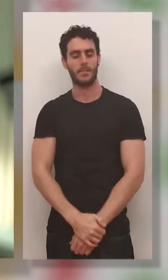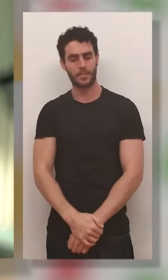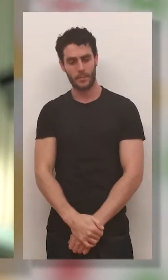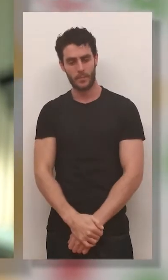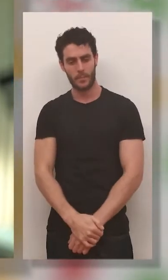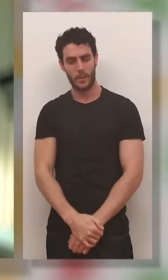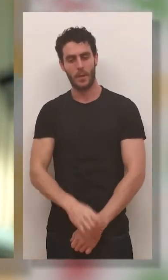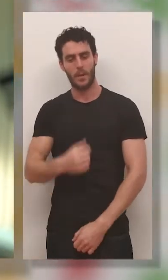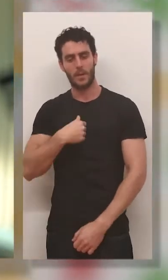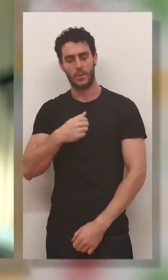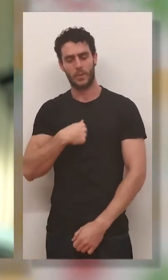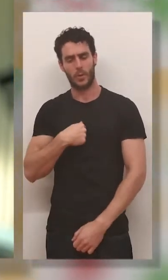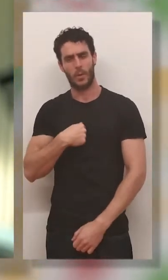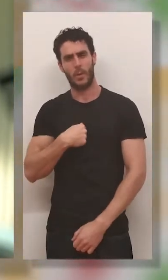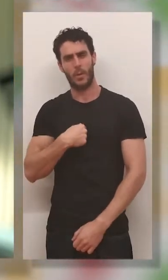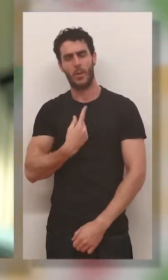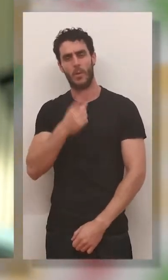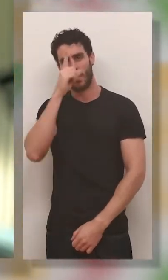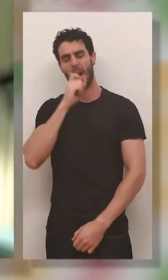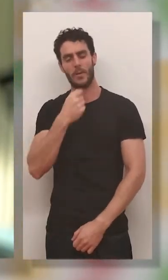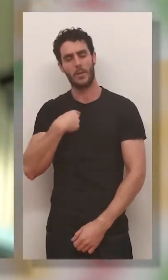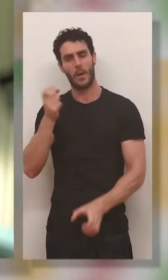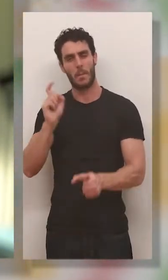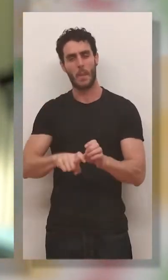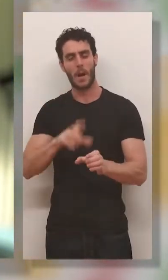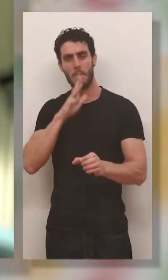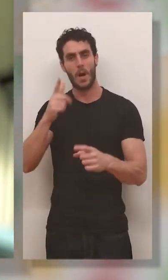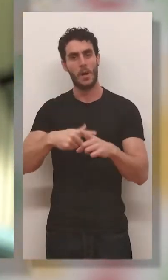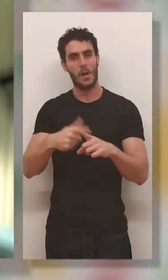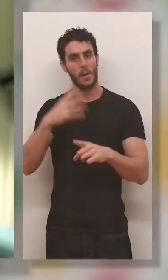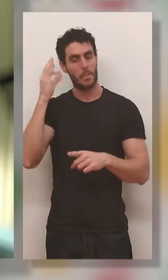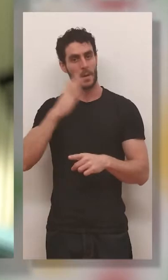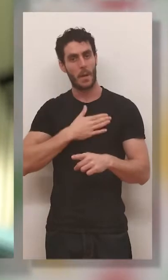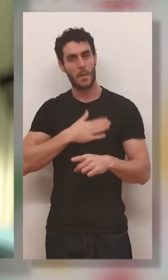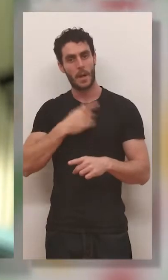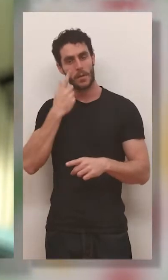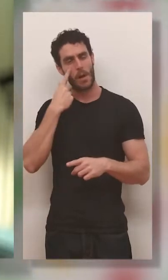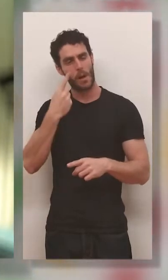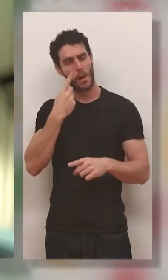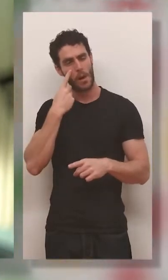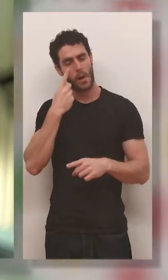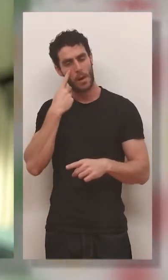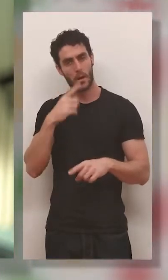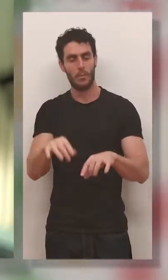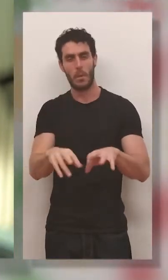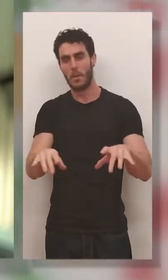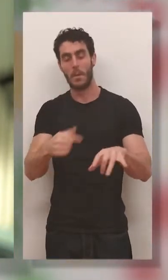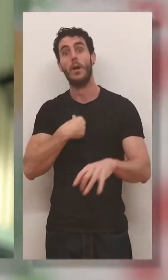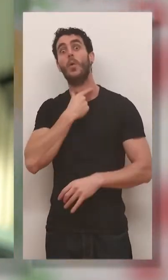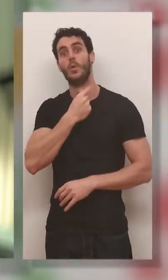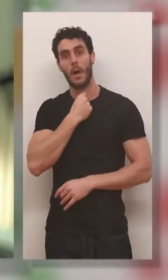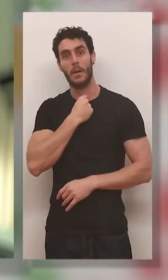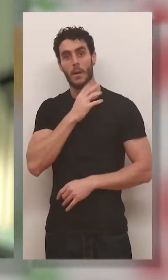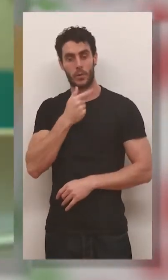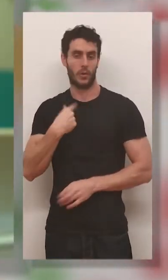yo llevo 1 año y decidí apuntarme porque mi prima, yo la veía tocar y me gustaba, entonces pues